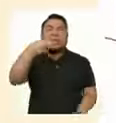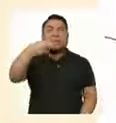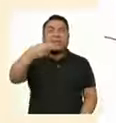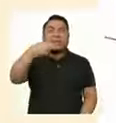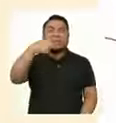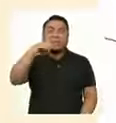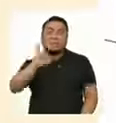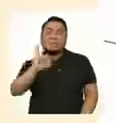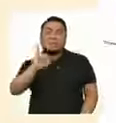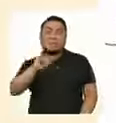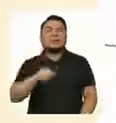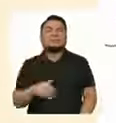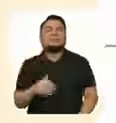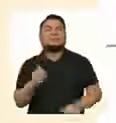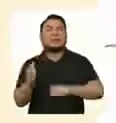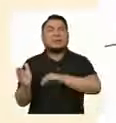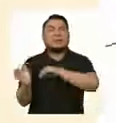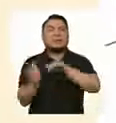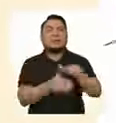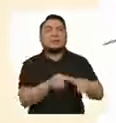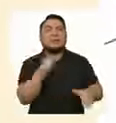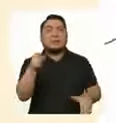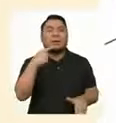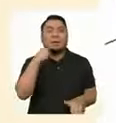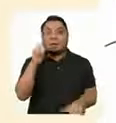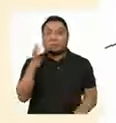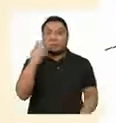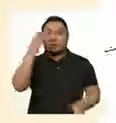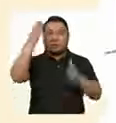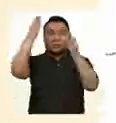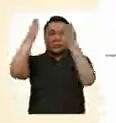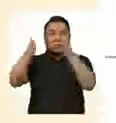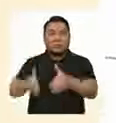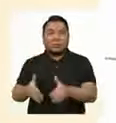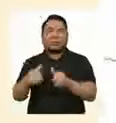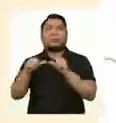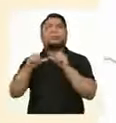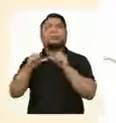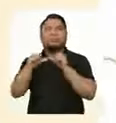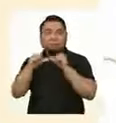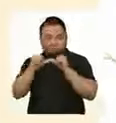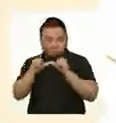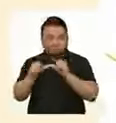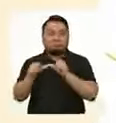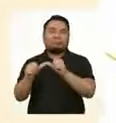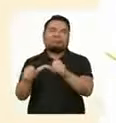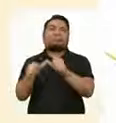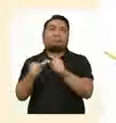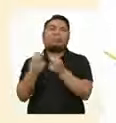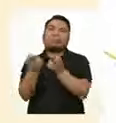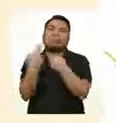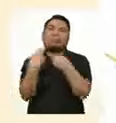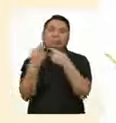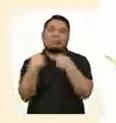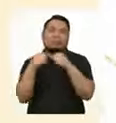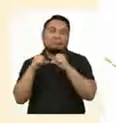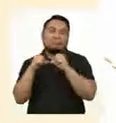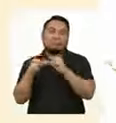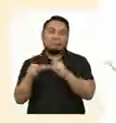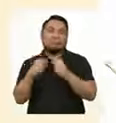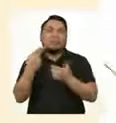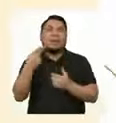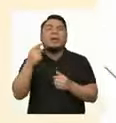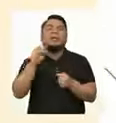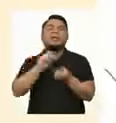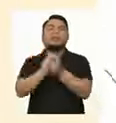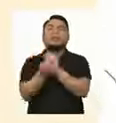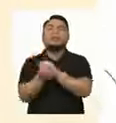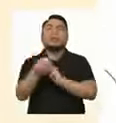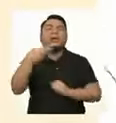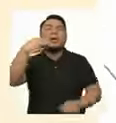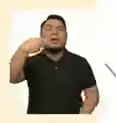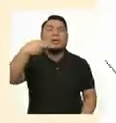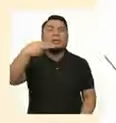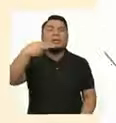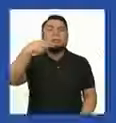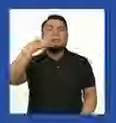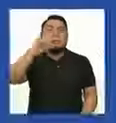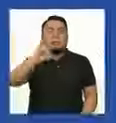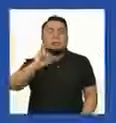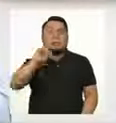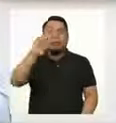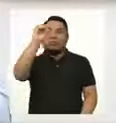I. Y en la cuarta columna tenemos la frecuencia porcentual, H sub I